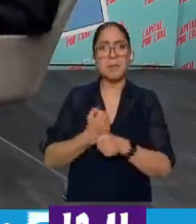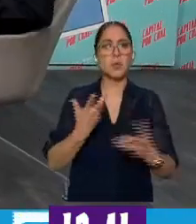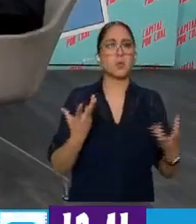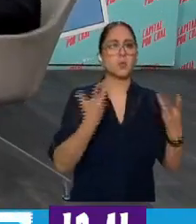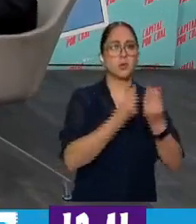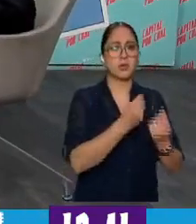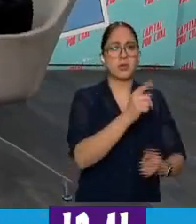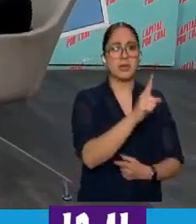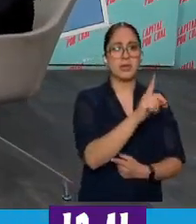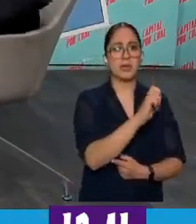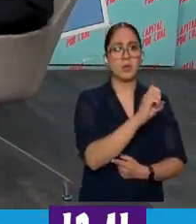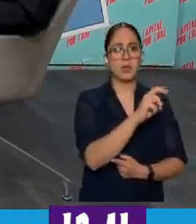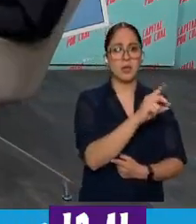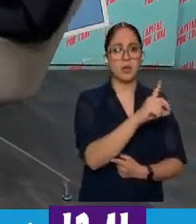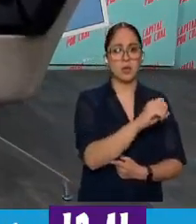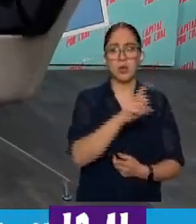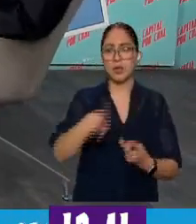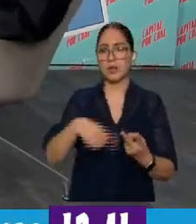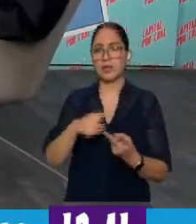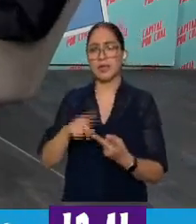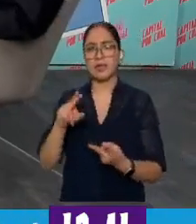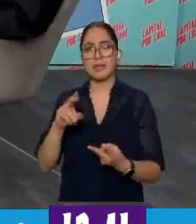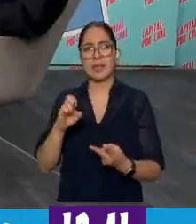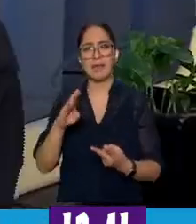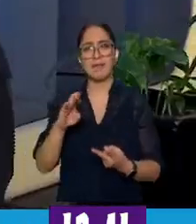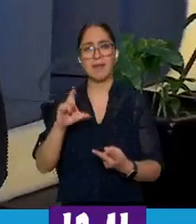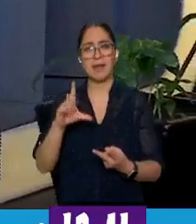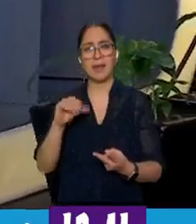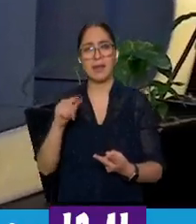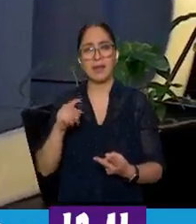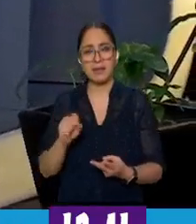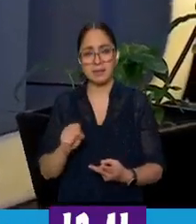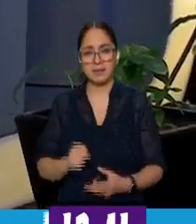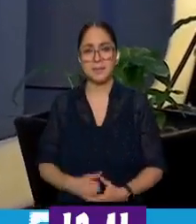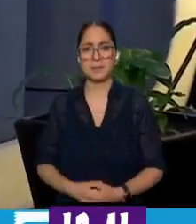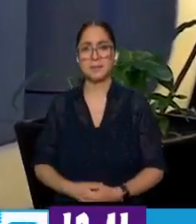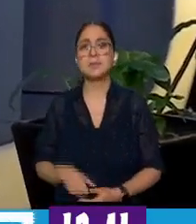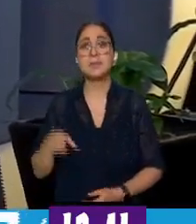Leonardo y los Rebel Cats? No, pues el ensayo es de lo más tranquilo, de lo más